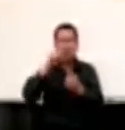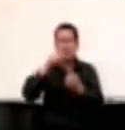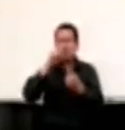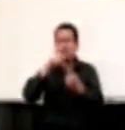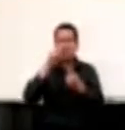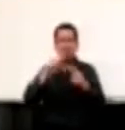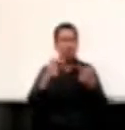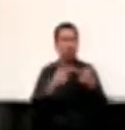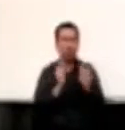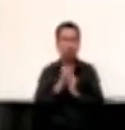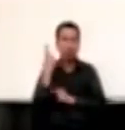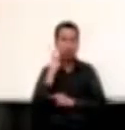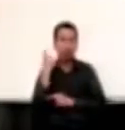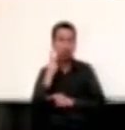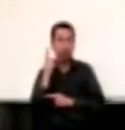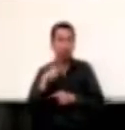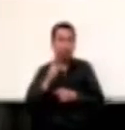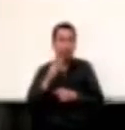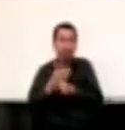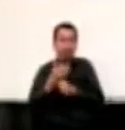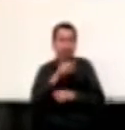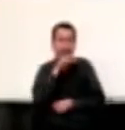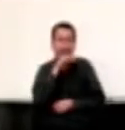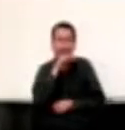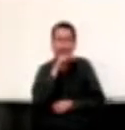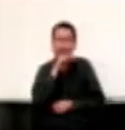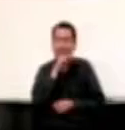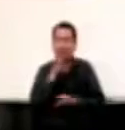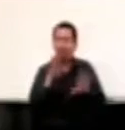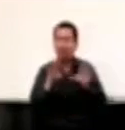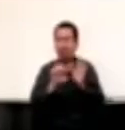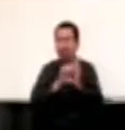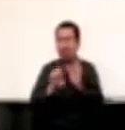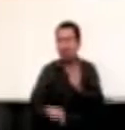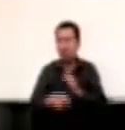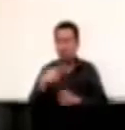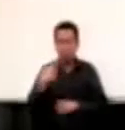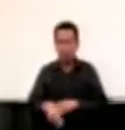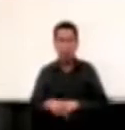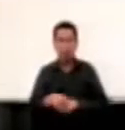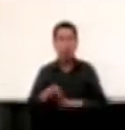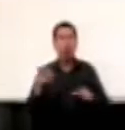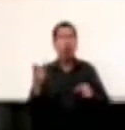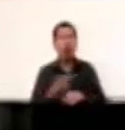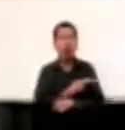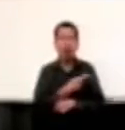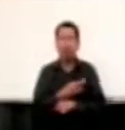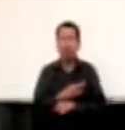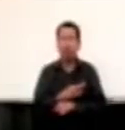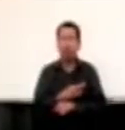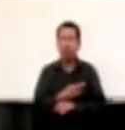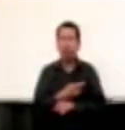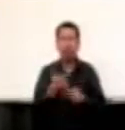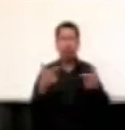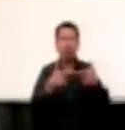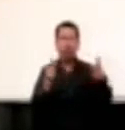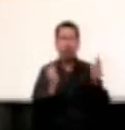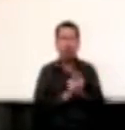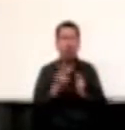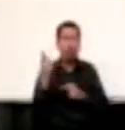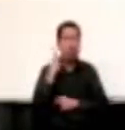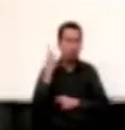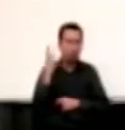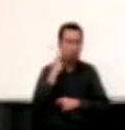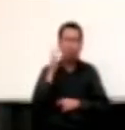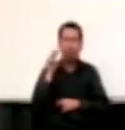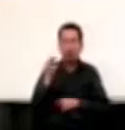también interesantes y que son muy preocupantes. Pudiera ser que un escenario de colapso total. Decía yo, ¿qué pasa si el nuevo partido político que me genera